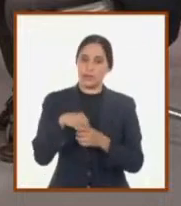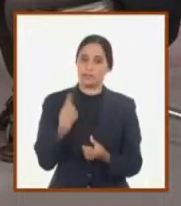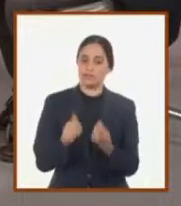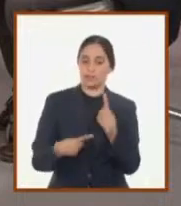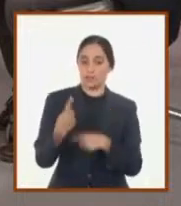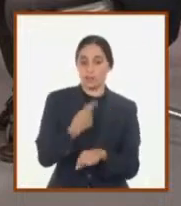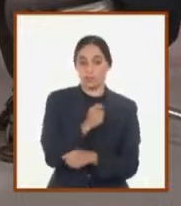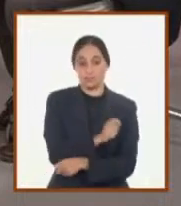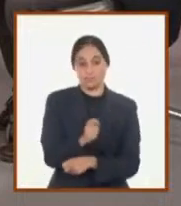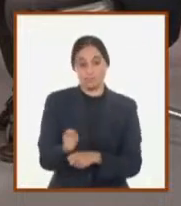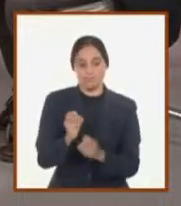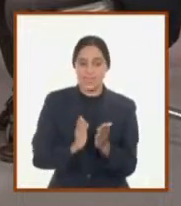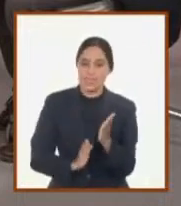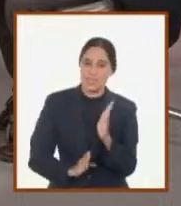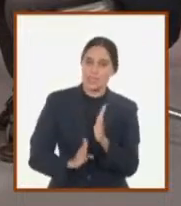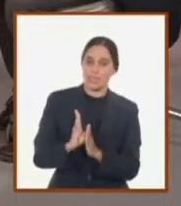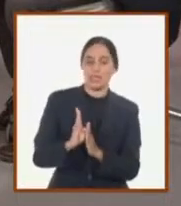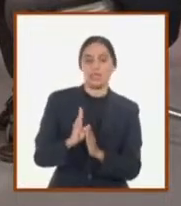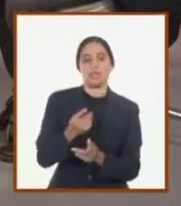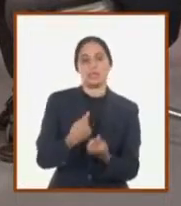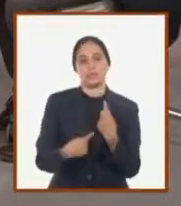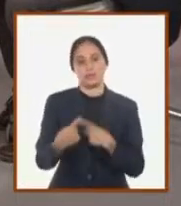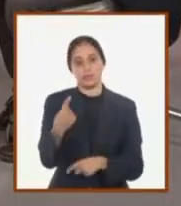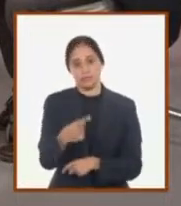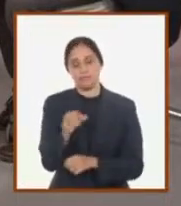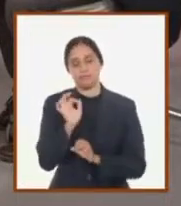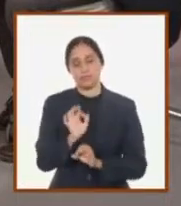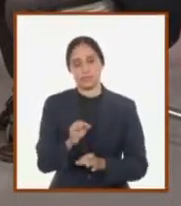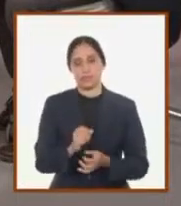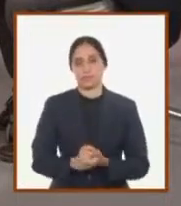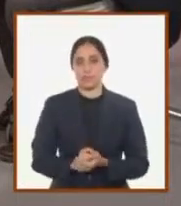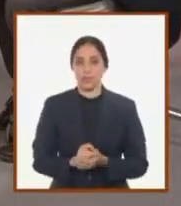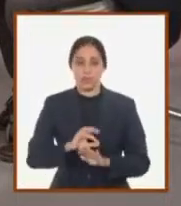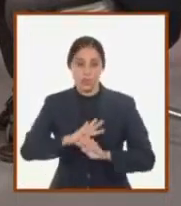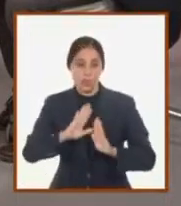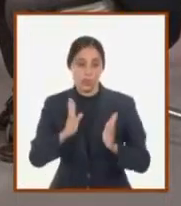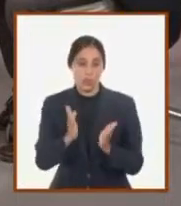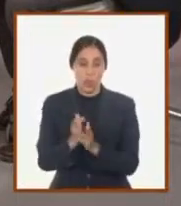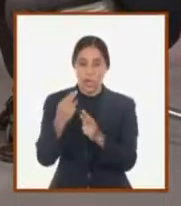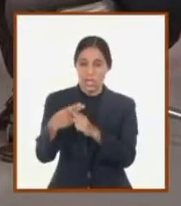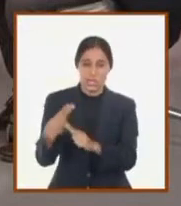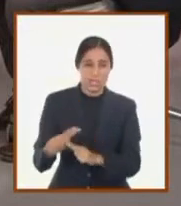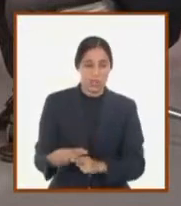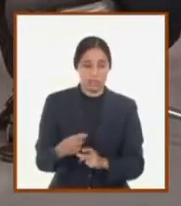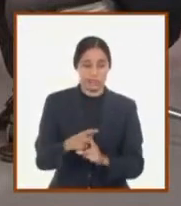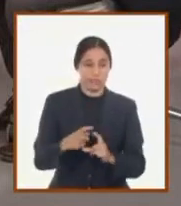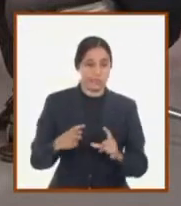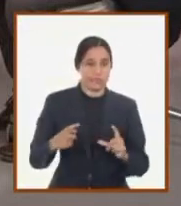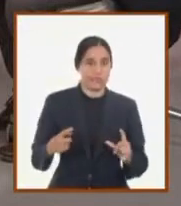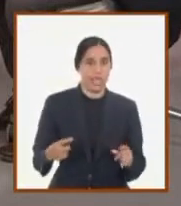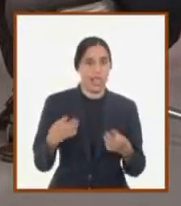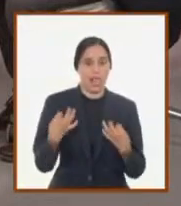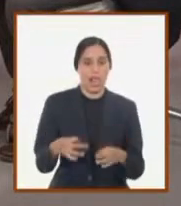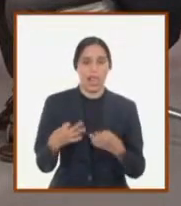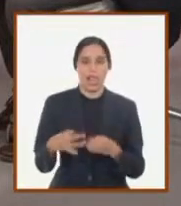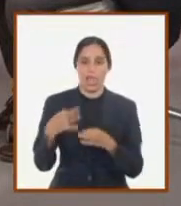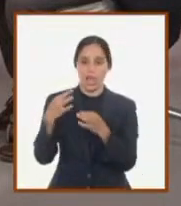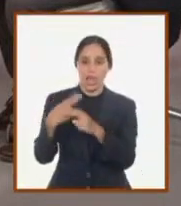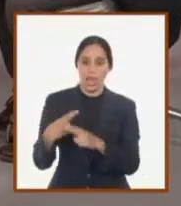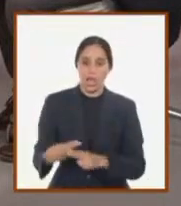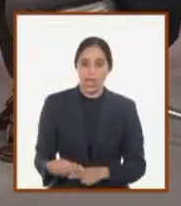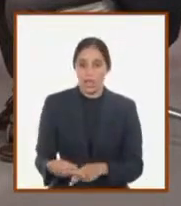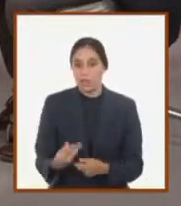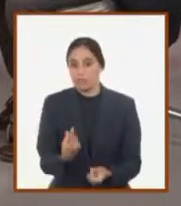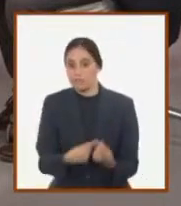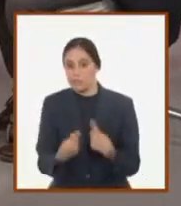mantener al menos lo que ellos también legaron y todos aquellos la lista es muy grande no quiero hacer mención porque puedo omitir al un